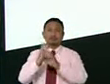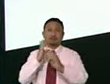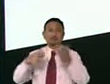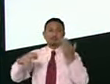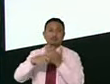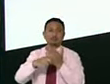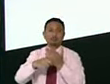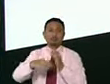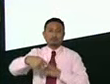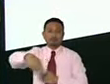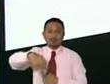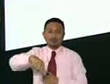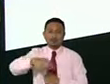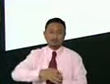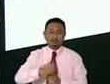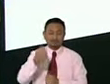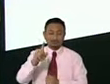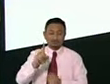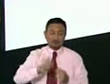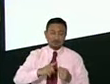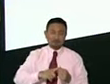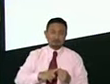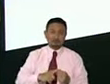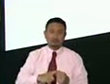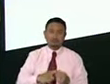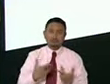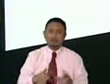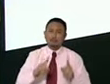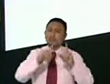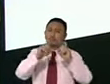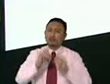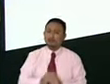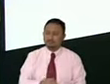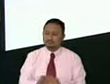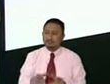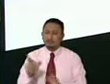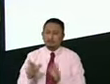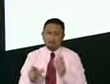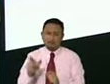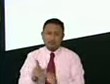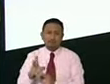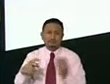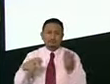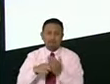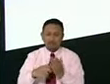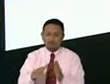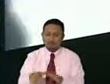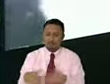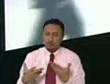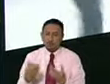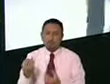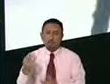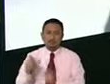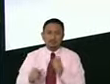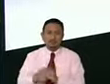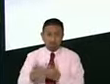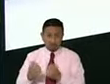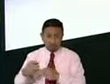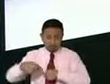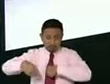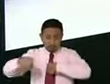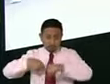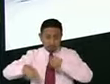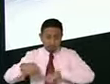de Quitumbo, esto ubicado al sur de la ciudad de Quito, para conocer el movimiento en las boleterías, cómo está la afluencia de las personas que quieren salir de